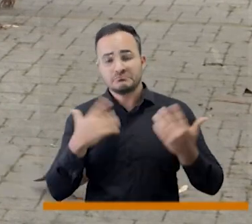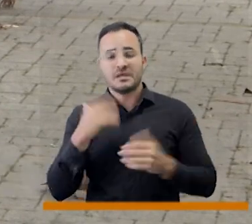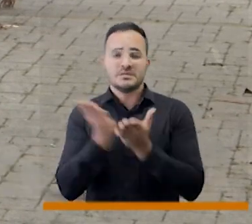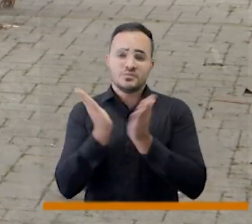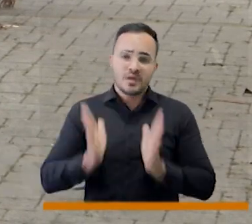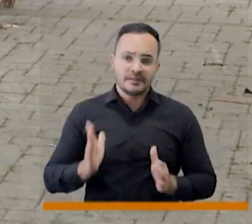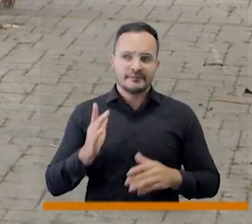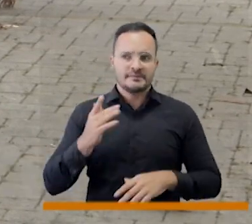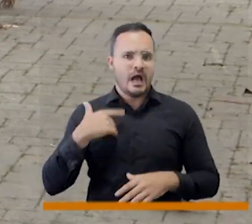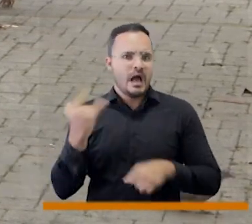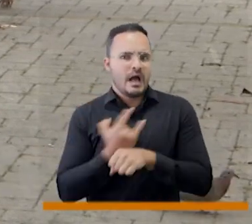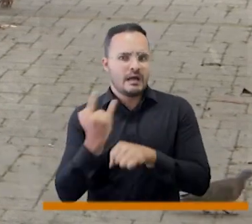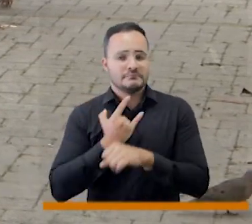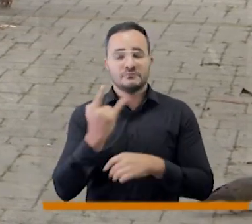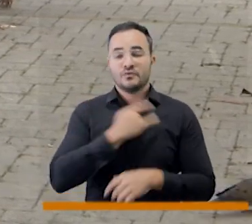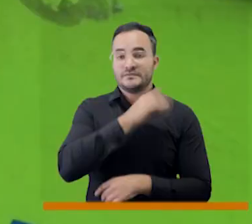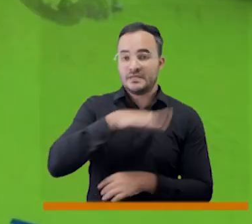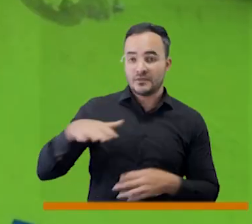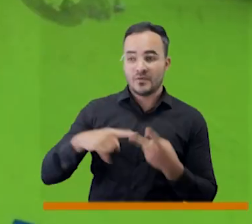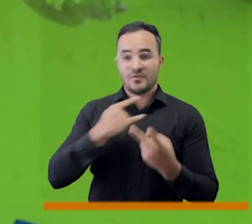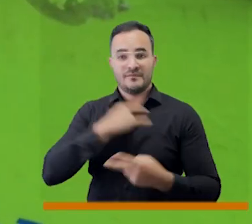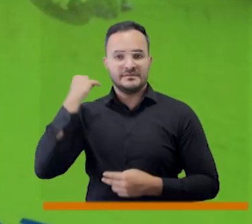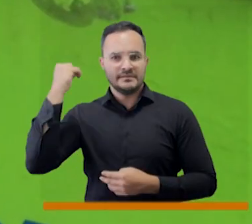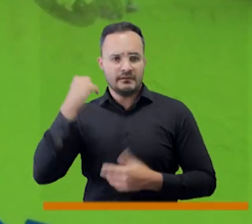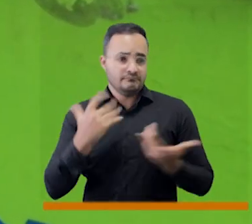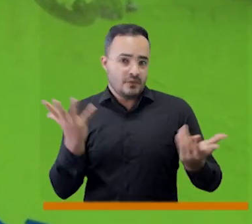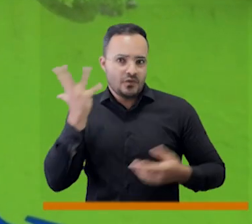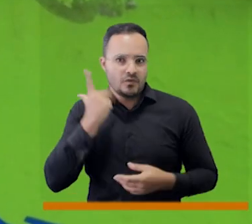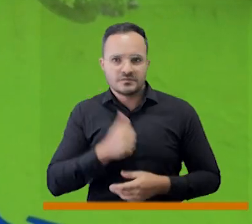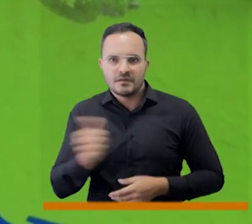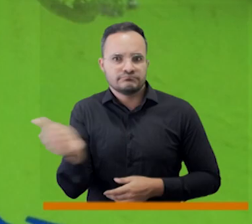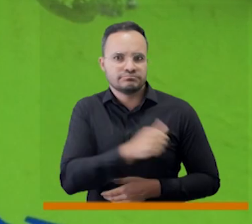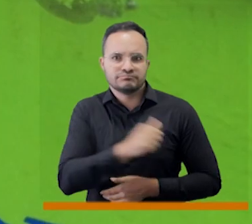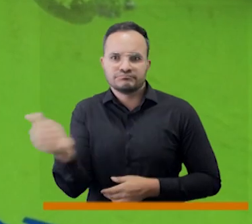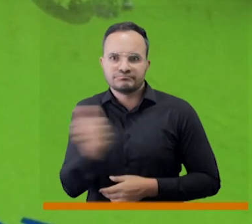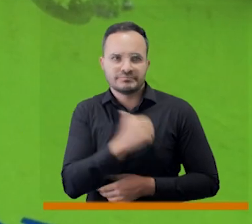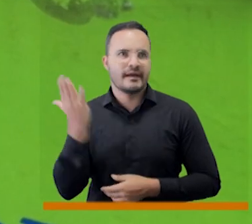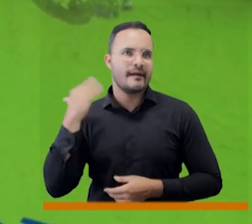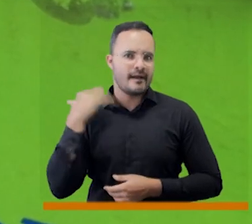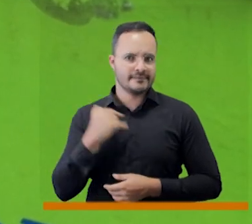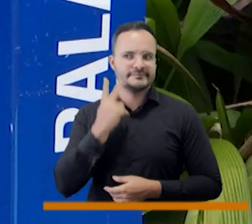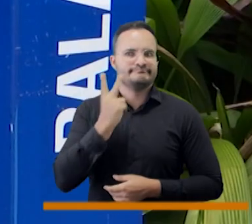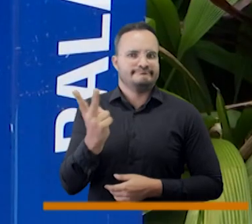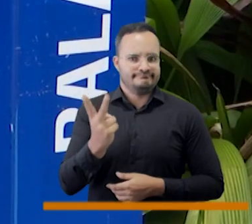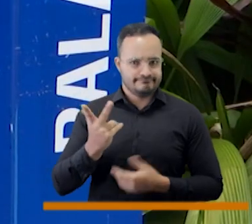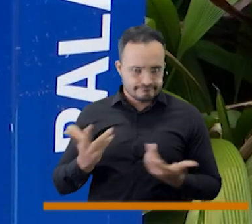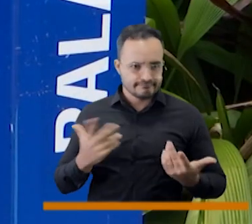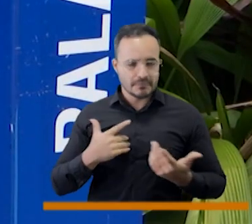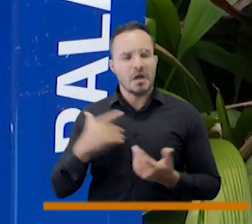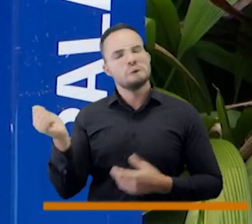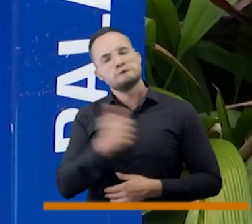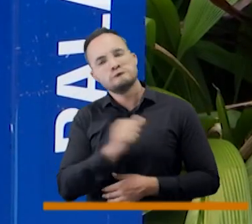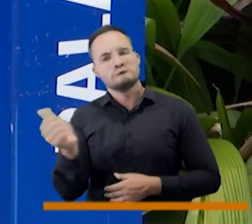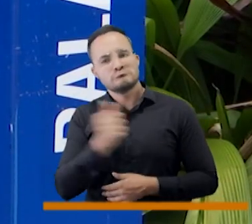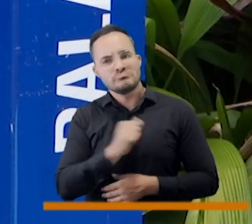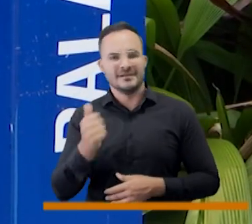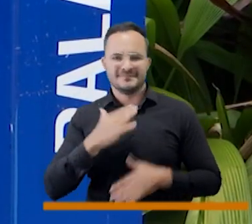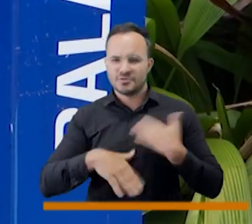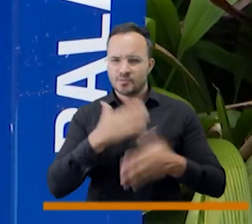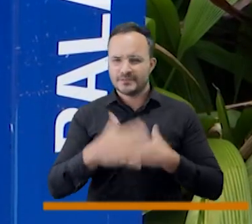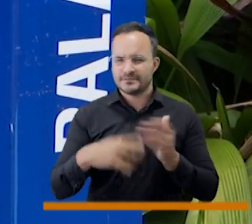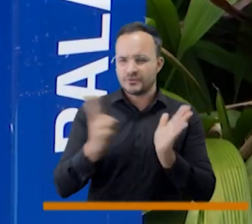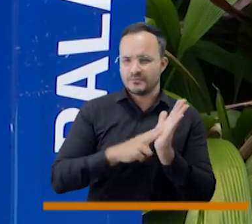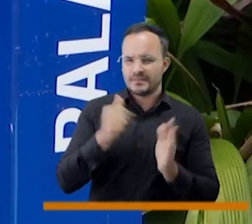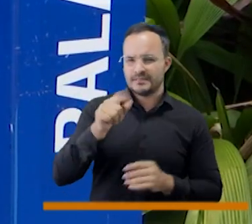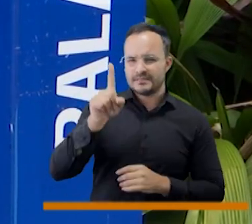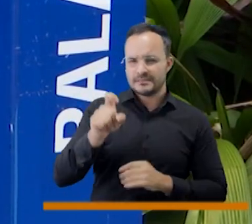de universidades como la Nacional, como la de Antioquia, que se movilizaban día a día en este método alternativo de transporte. El vandalismo